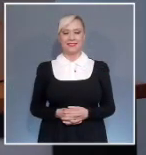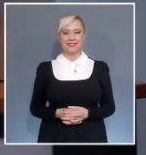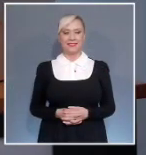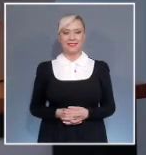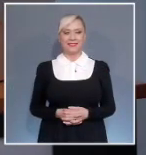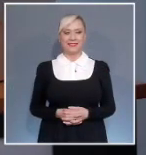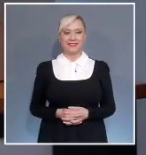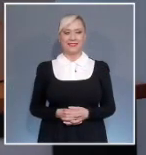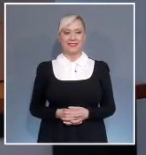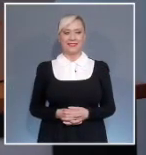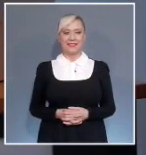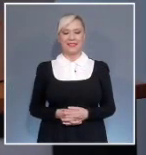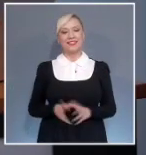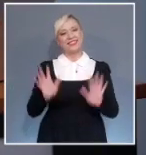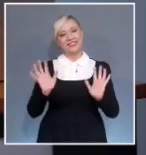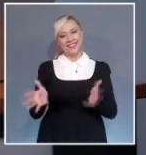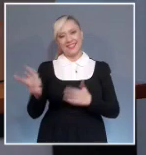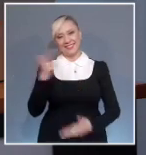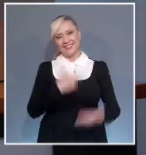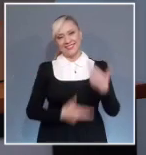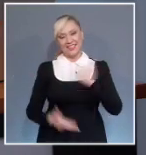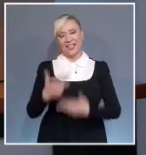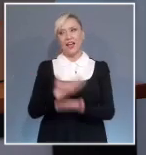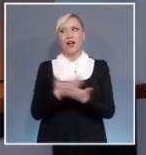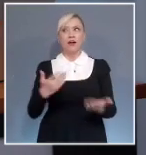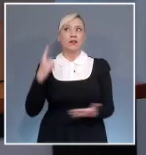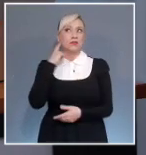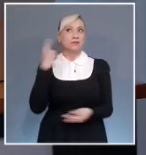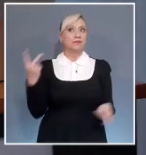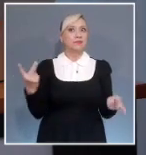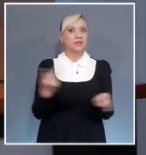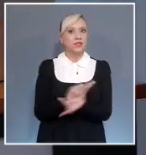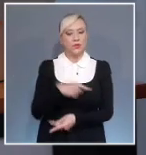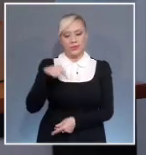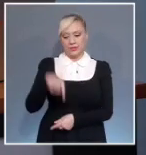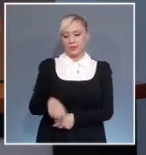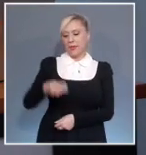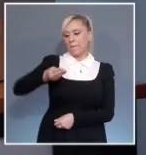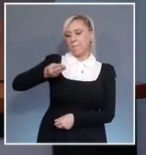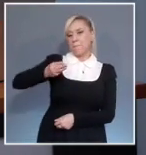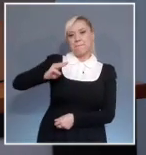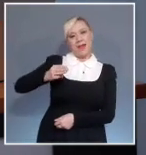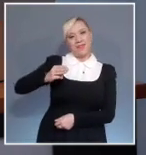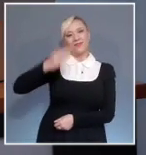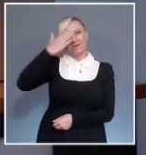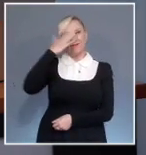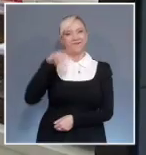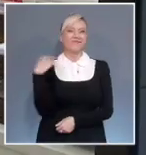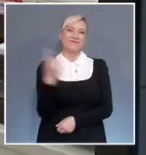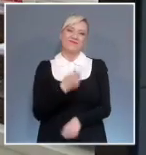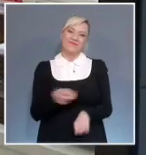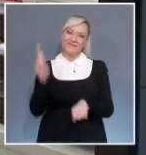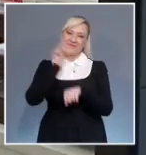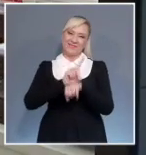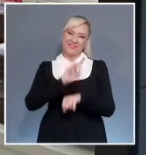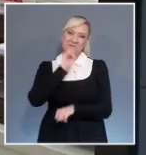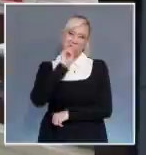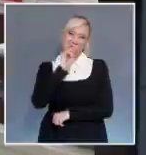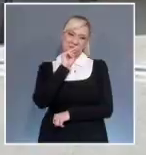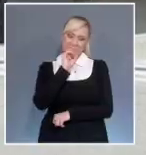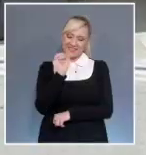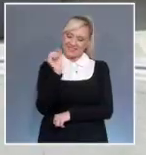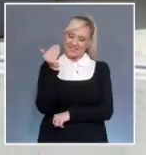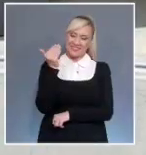Ya estamos de regreso, vámonos con más noticias. En este mes de mayo, en el que se festeja el Día de las Madres, la Asociación